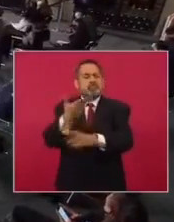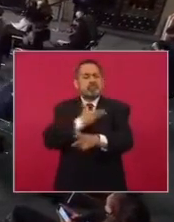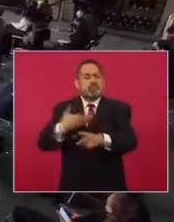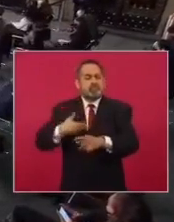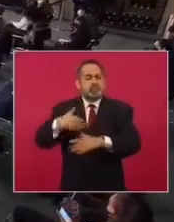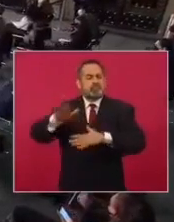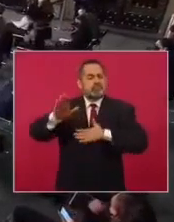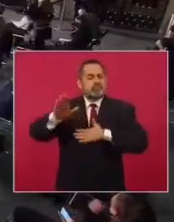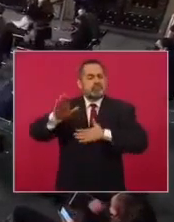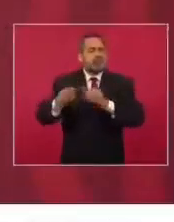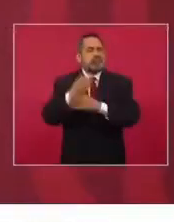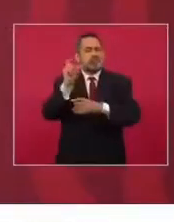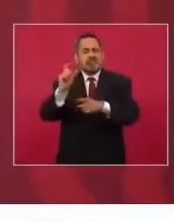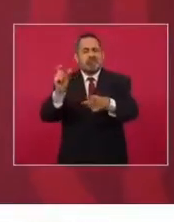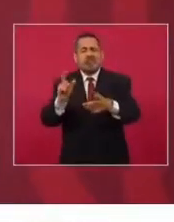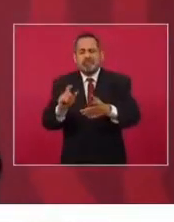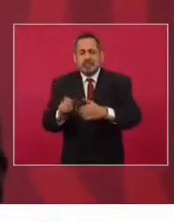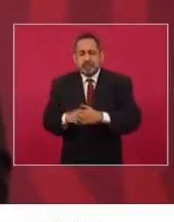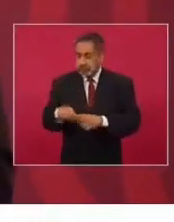que ahora se ha prolongado